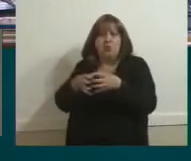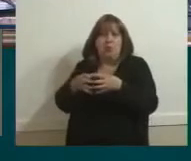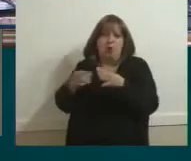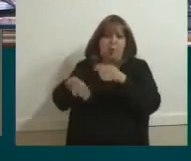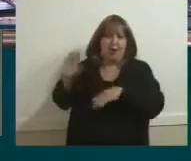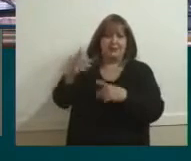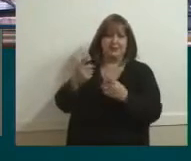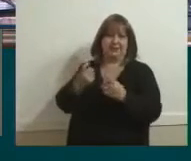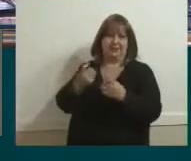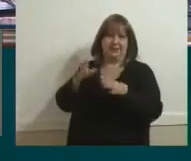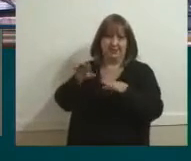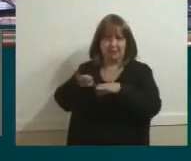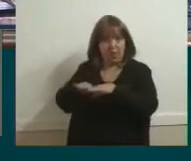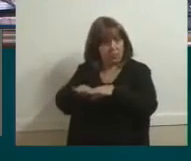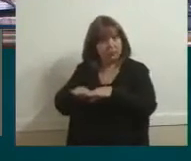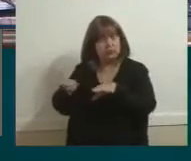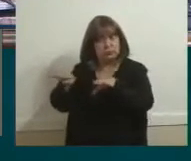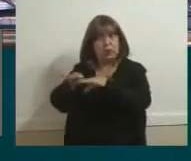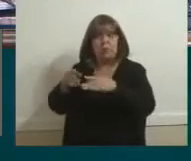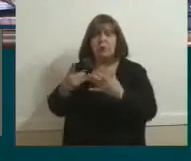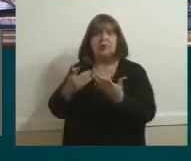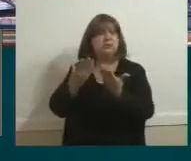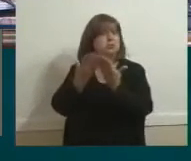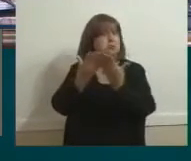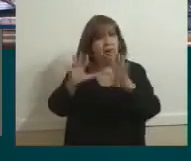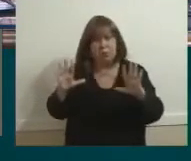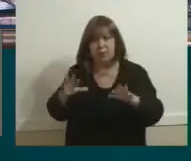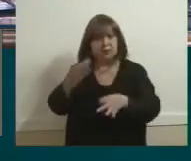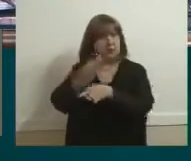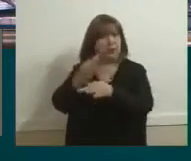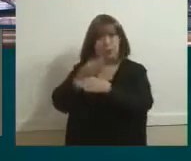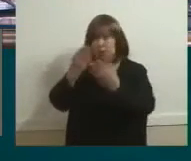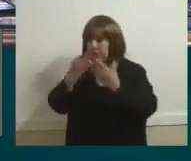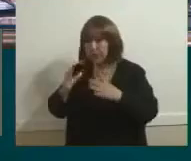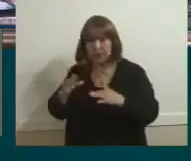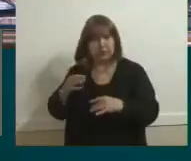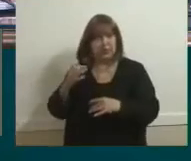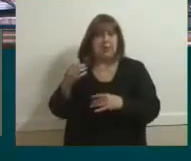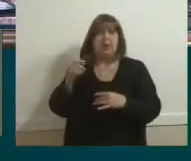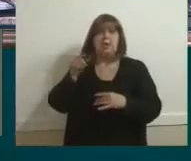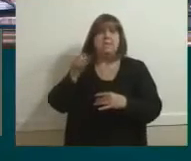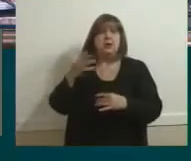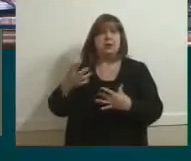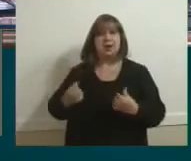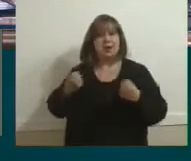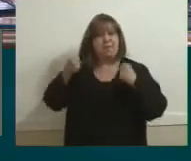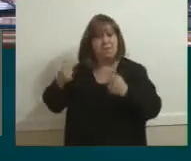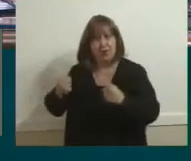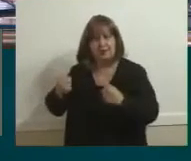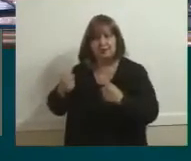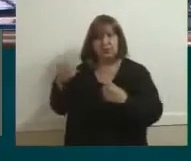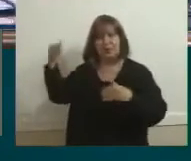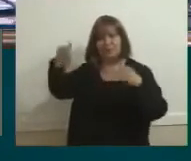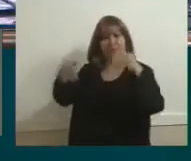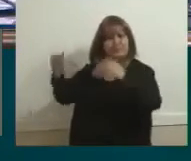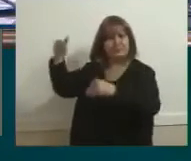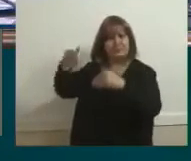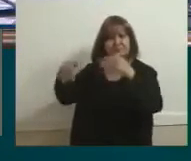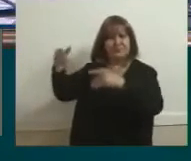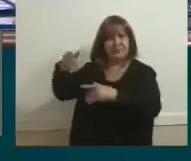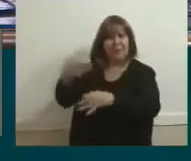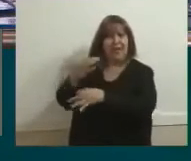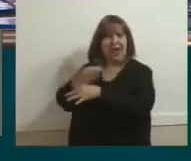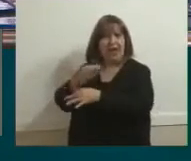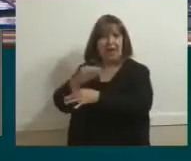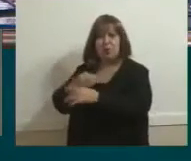vulnerables por eso debe estar abierta todo el tiempo que se pueda de manera que el esfuerzo por mantener la presencialidad debe ocupar un